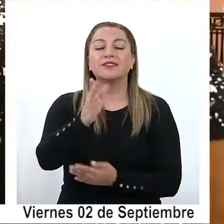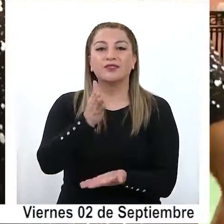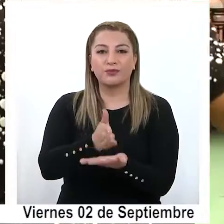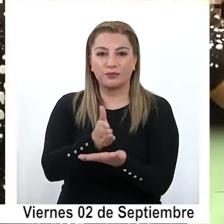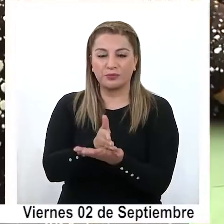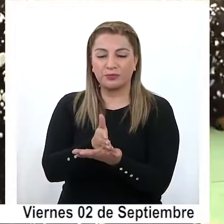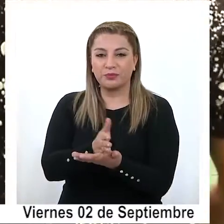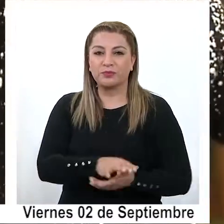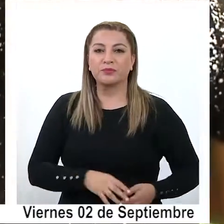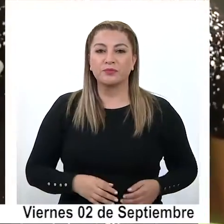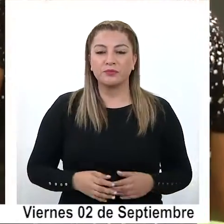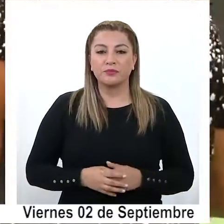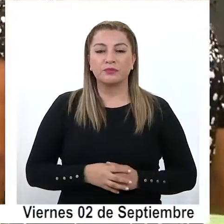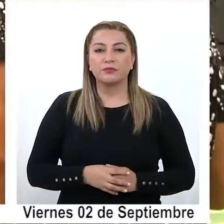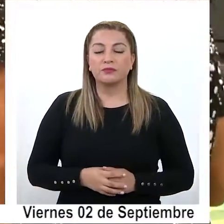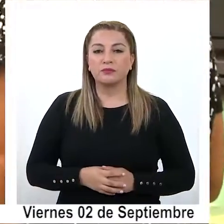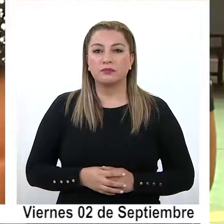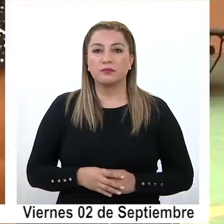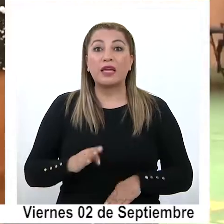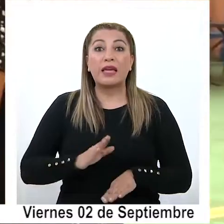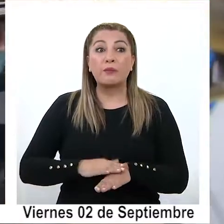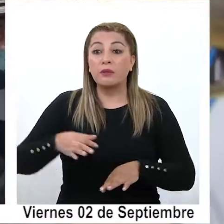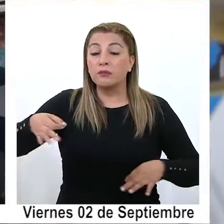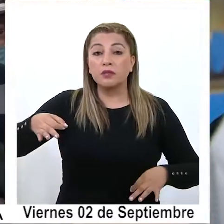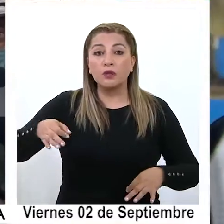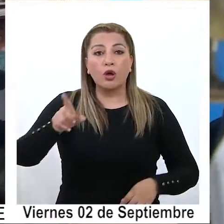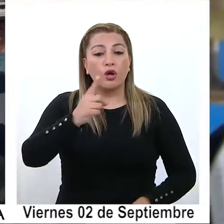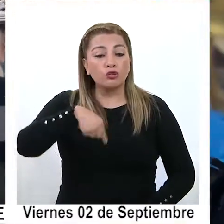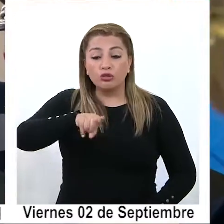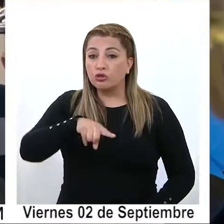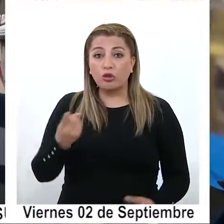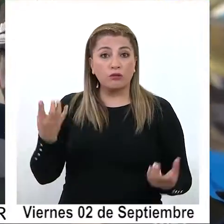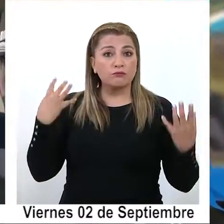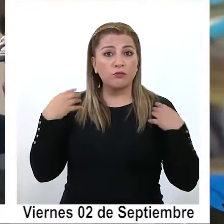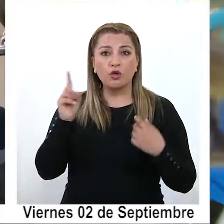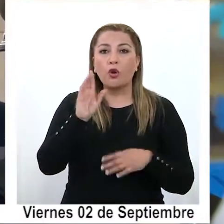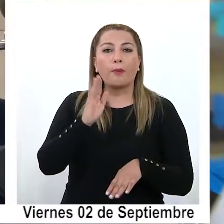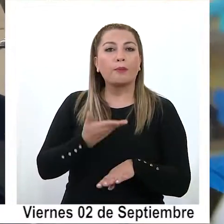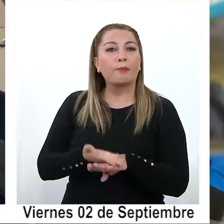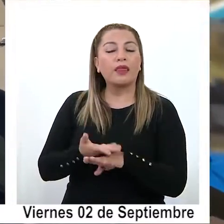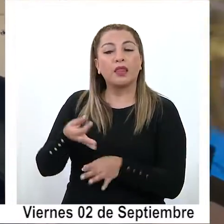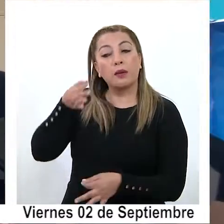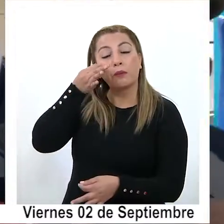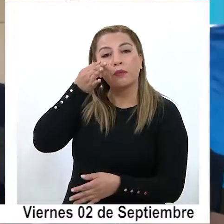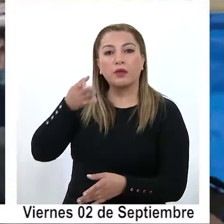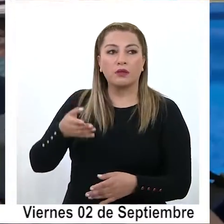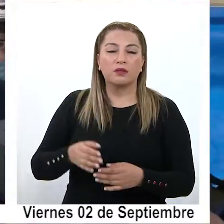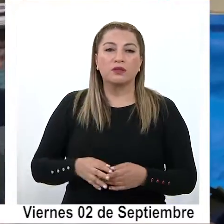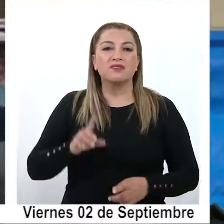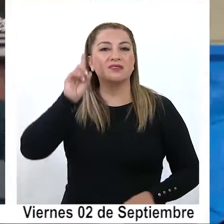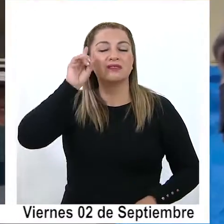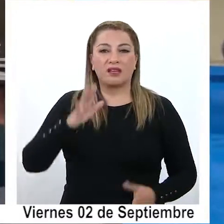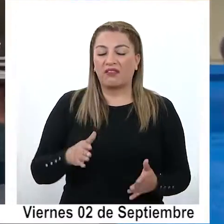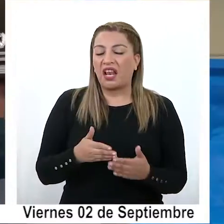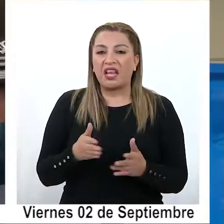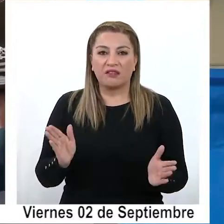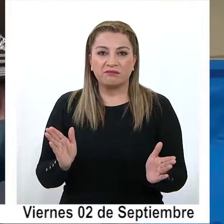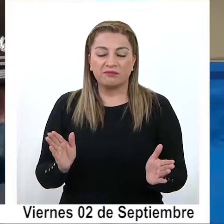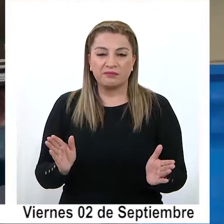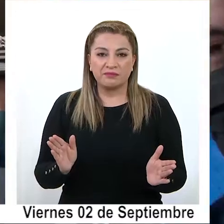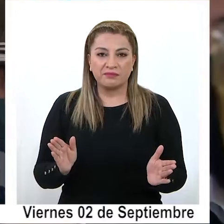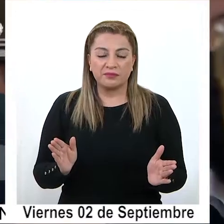de votación. El pase de movilidad no va a ser solicitado porque entendemos que todos tienen la libertad de